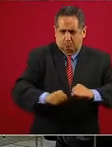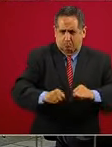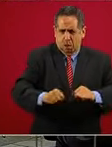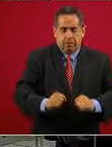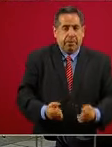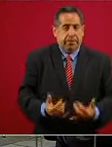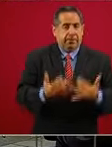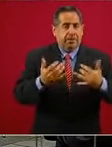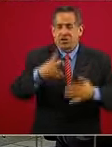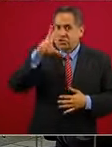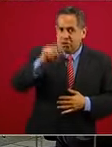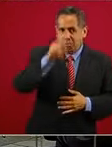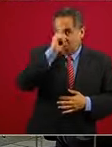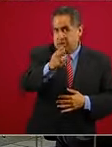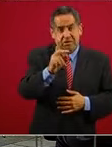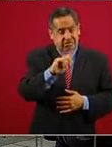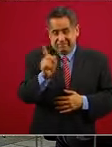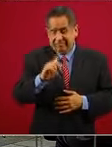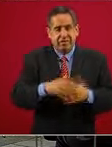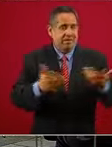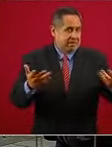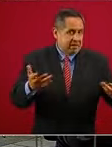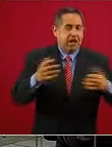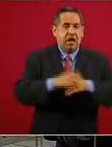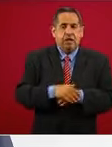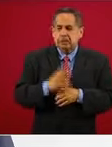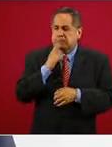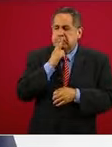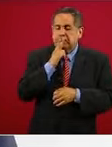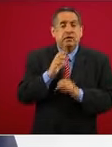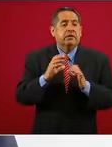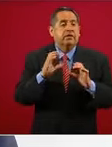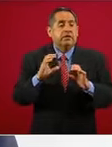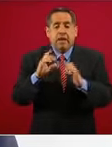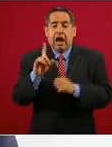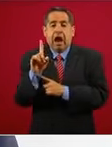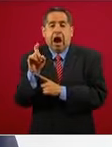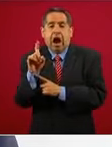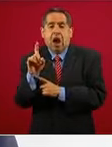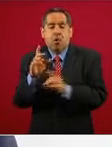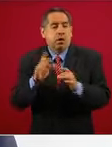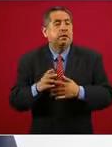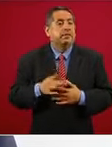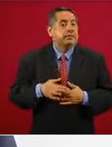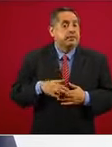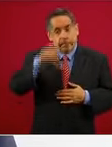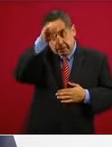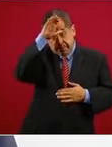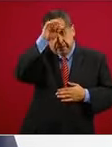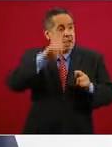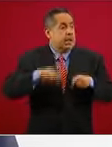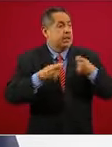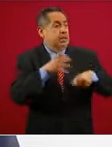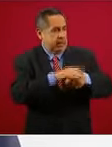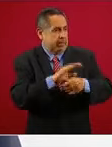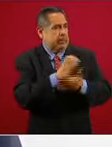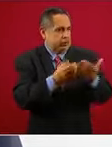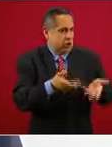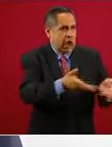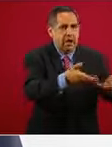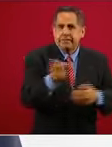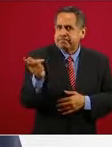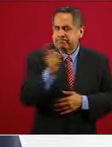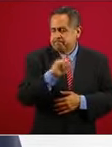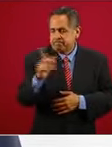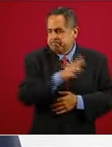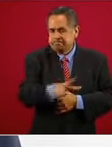hemos entregado ni una sola concesión para la explotación minera. No se